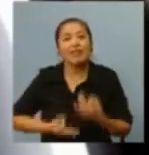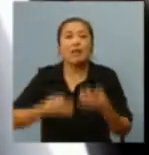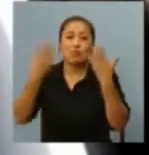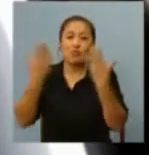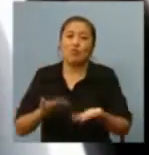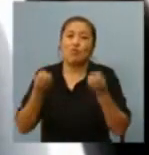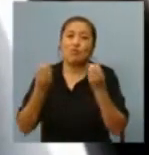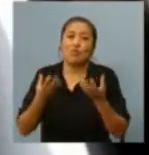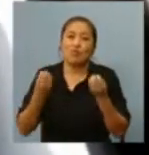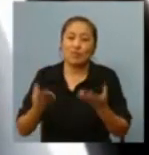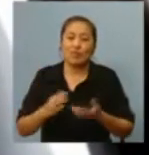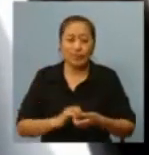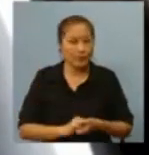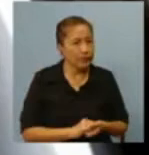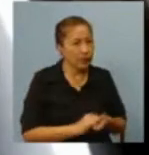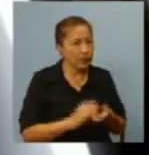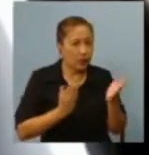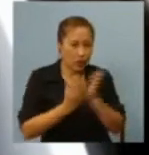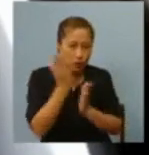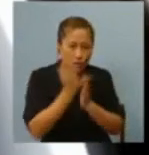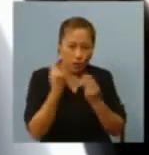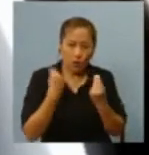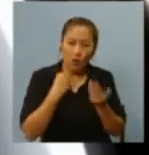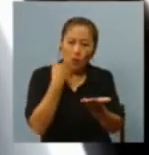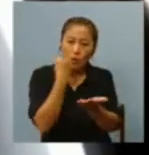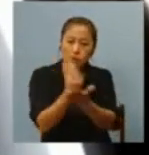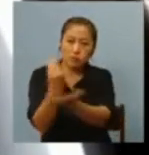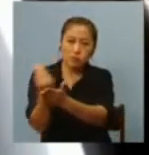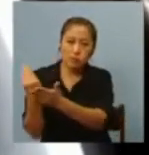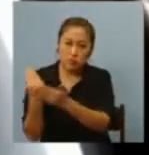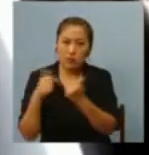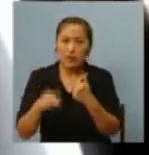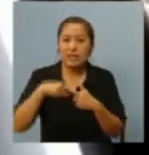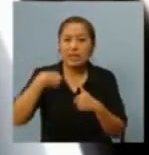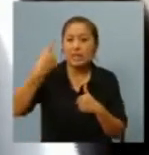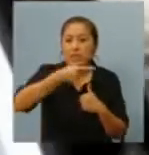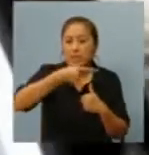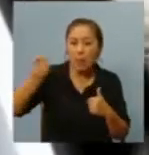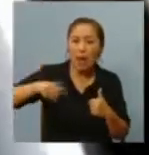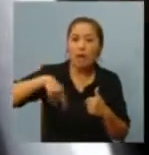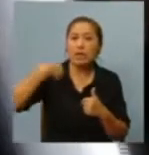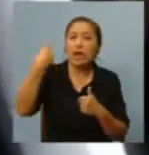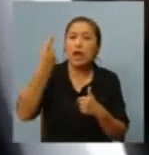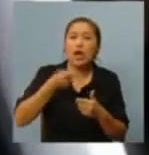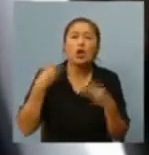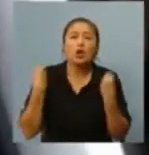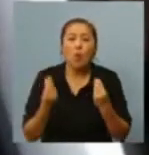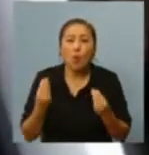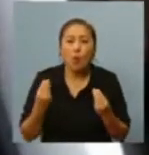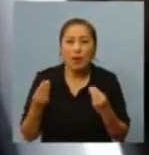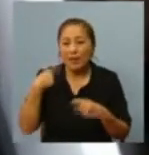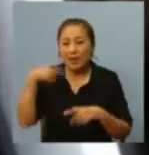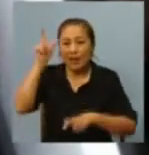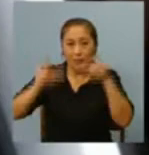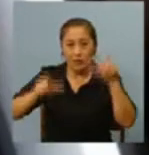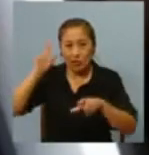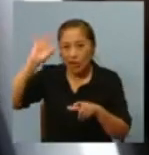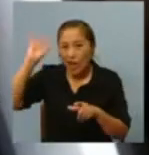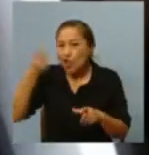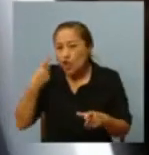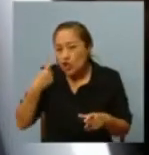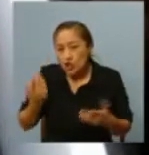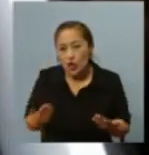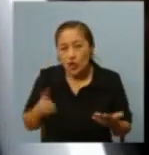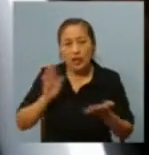increíbles. Ahora, ¿cómo va a seguir con los candidatos semana tras semana en cada uno de los programas para que la gente